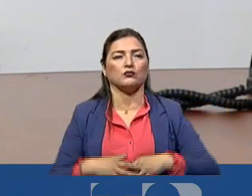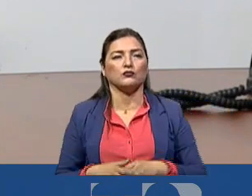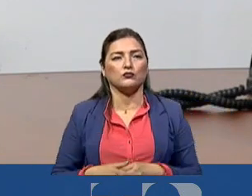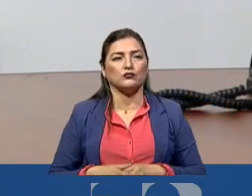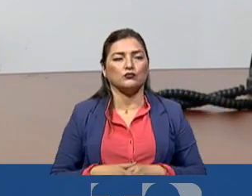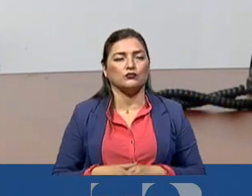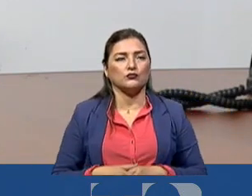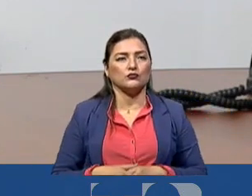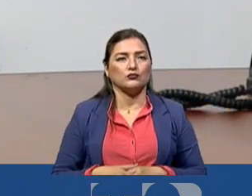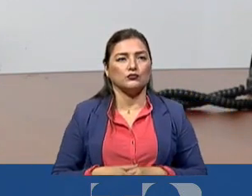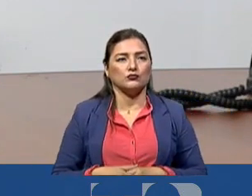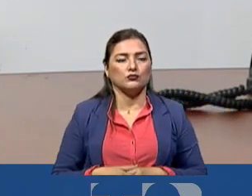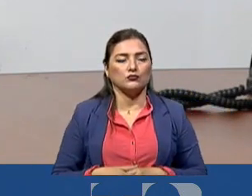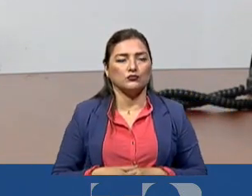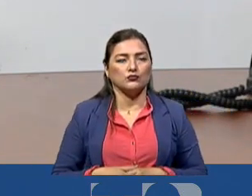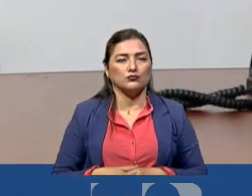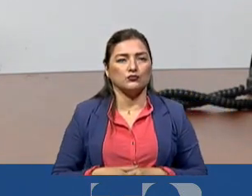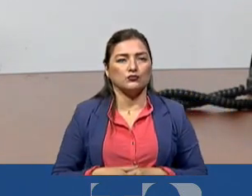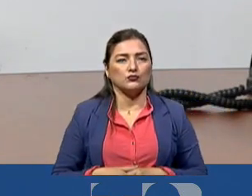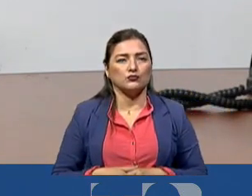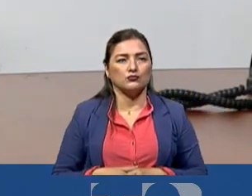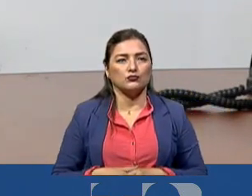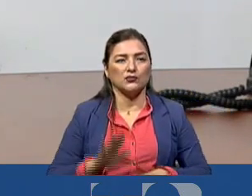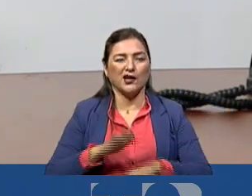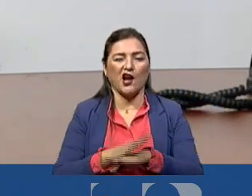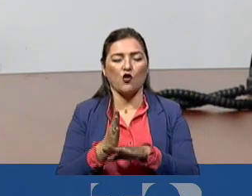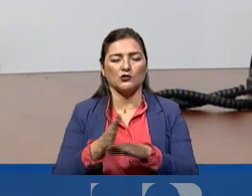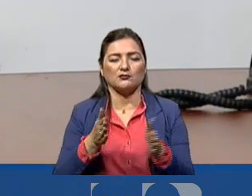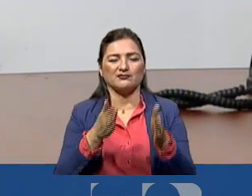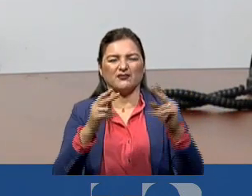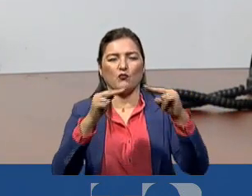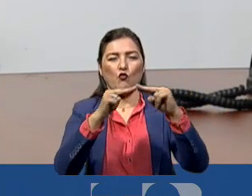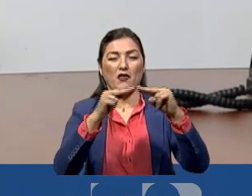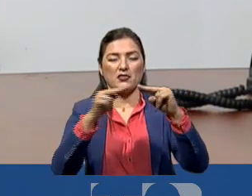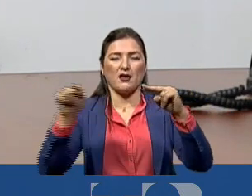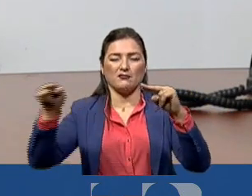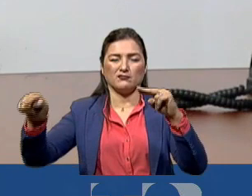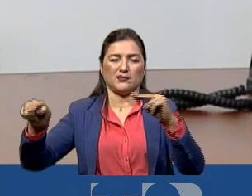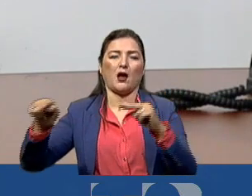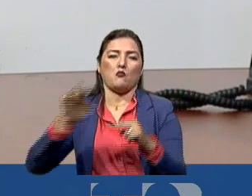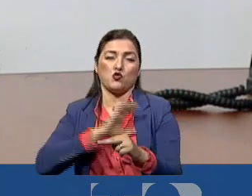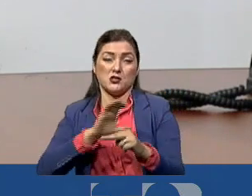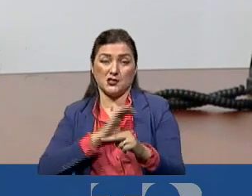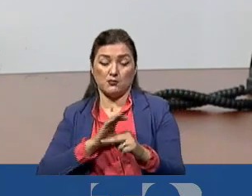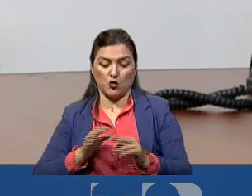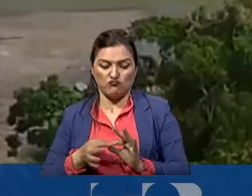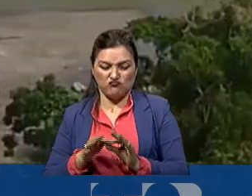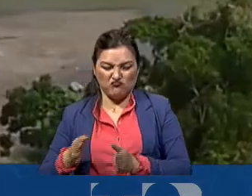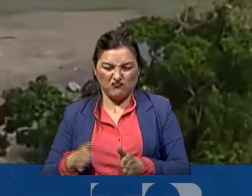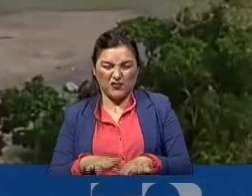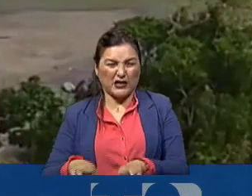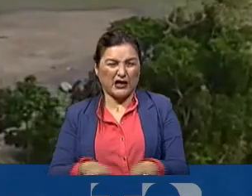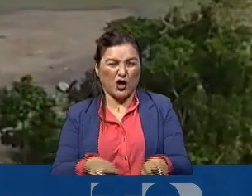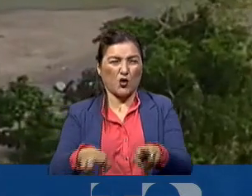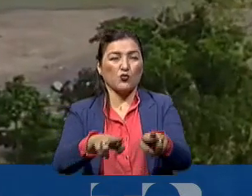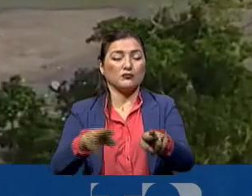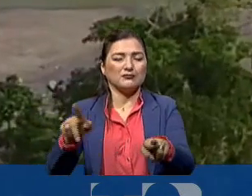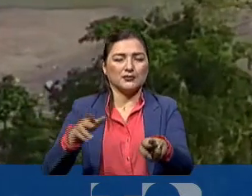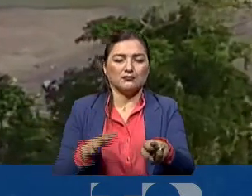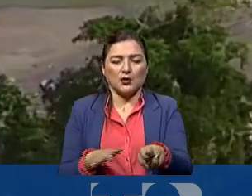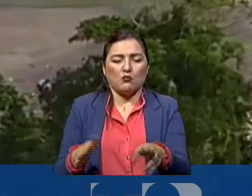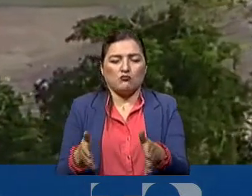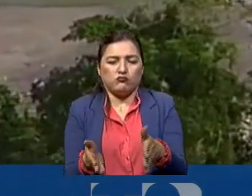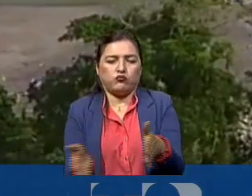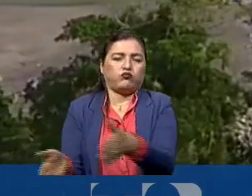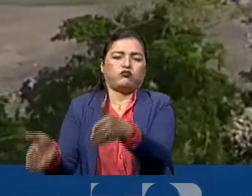torres del puente que incluso podría ser hasta es una de las causas que podría haber incrementado la afectación del tablero el antiguo bien un poco más